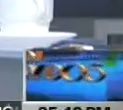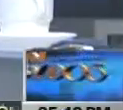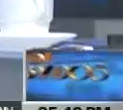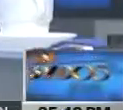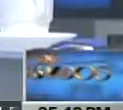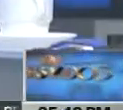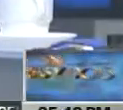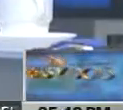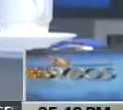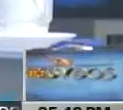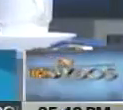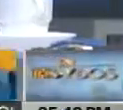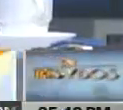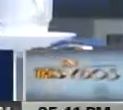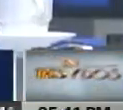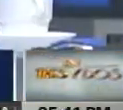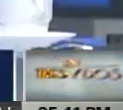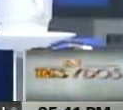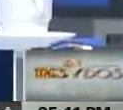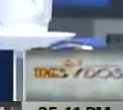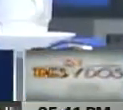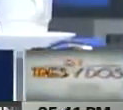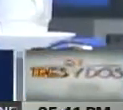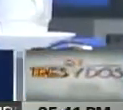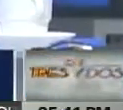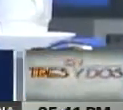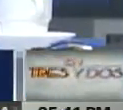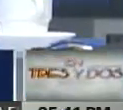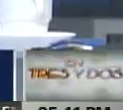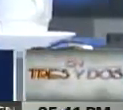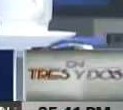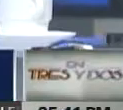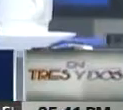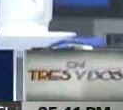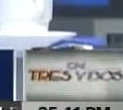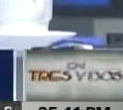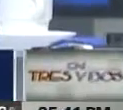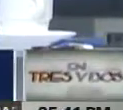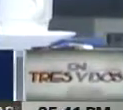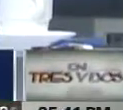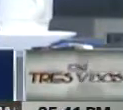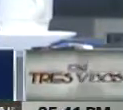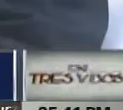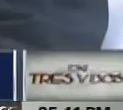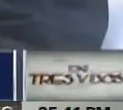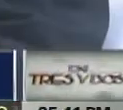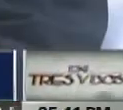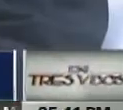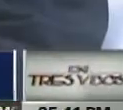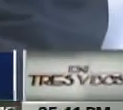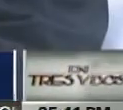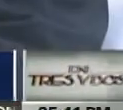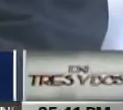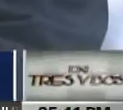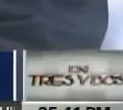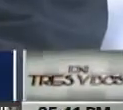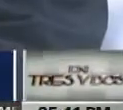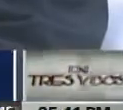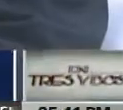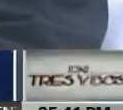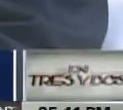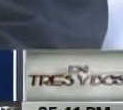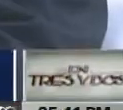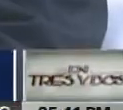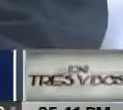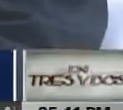Un honor compartir el entre y dos de este día con Germán Escarrá, constitucionalista. Bueno, gracias, doctor, por venir.